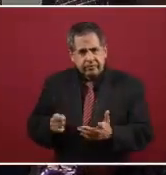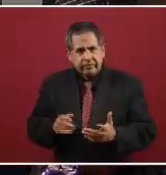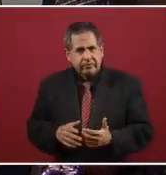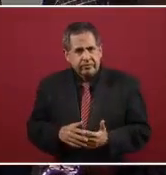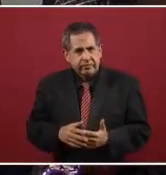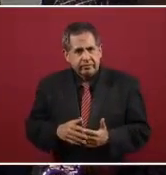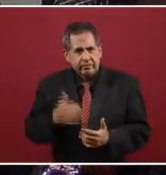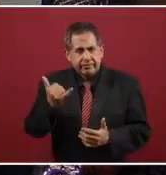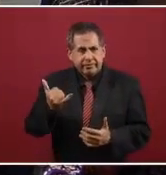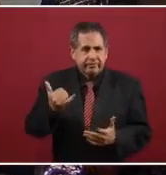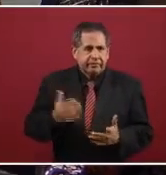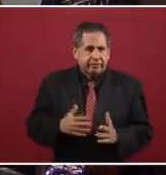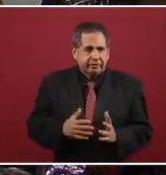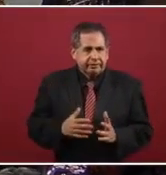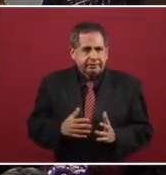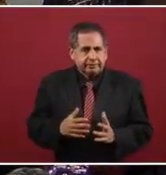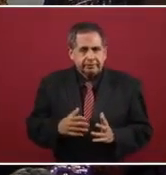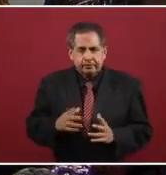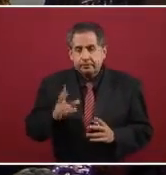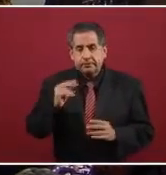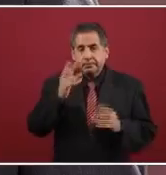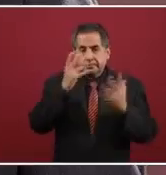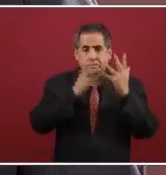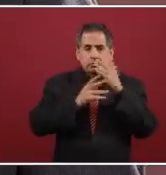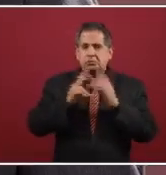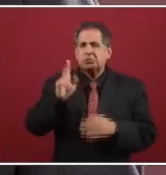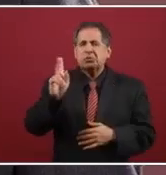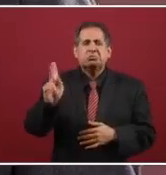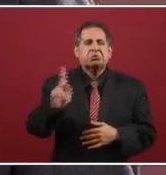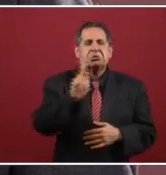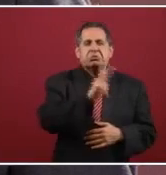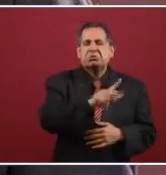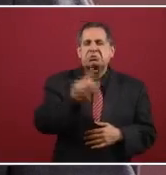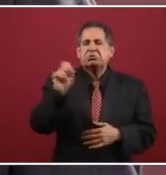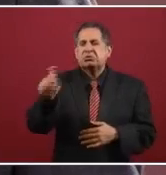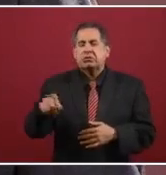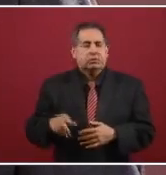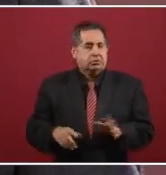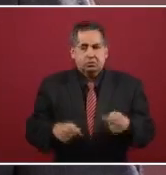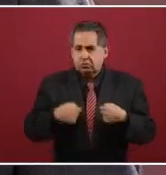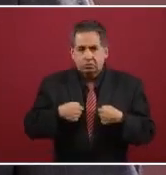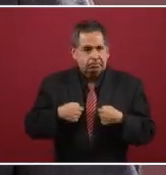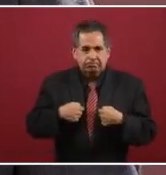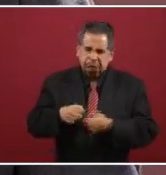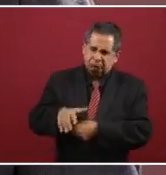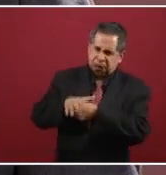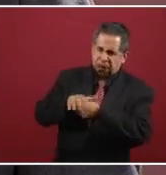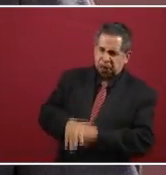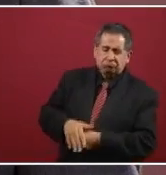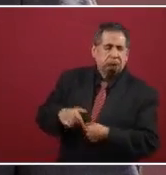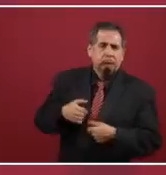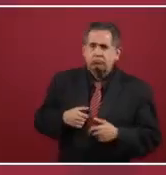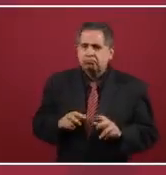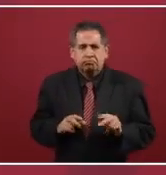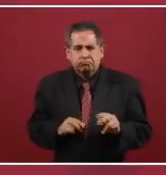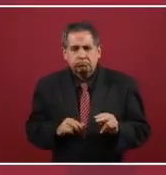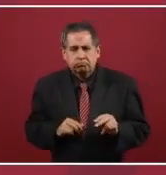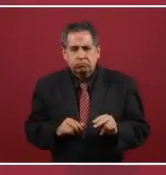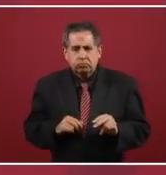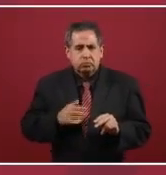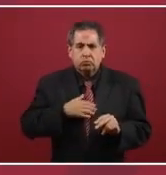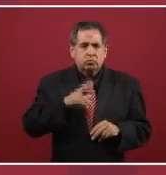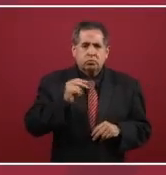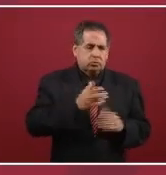y que no nos confundan. Nosotros no somos represores, no somos